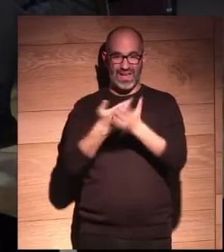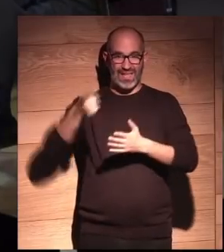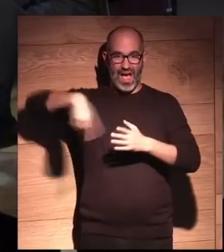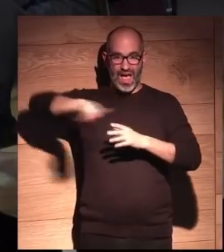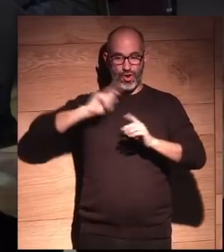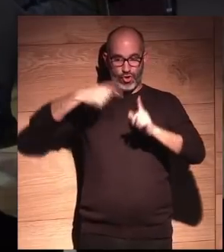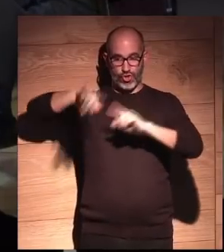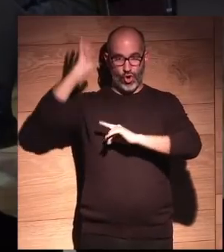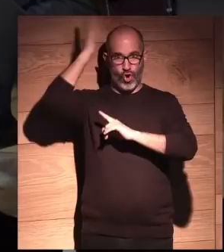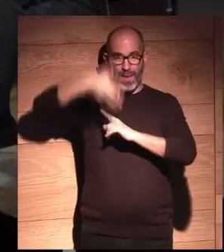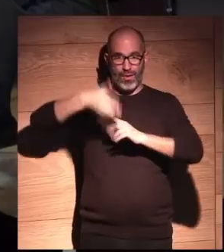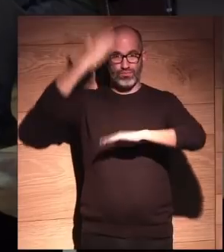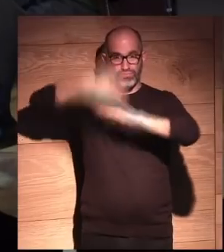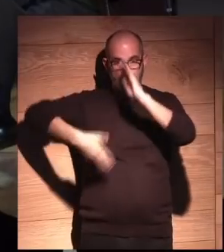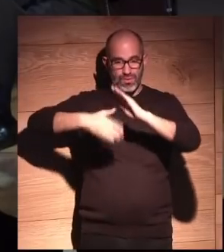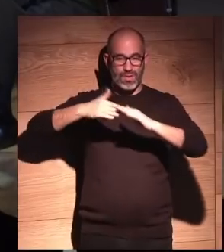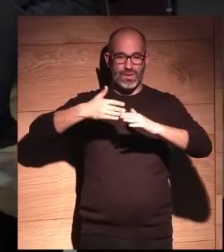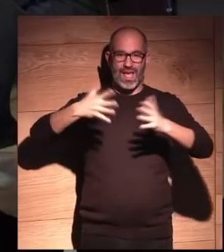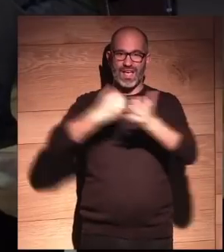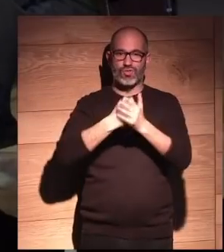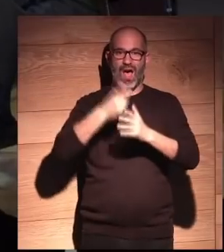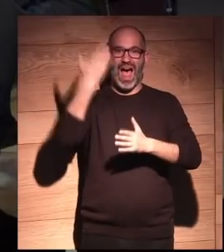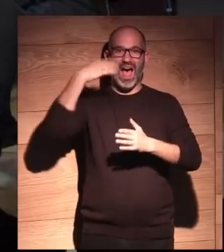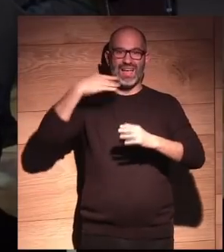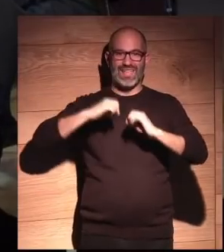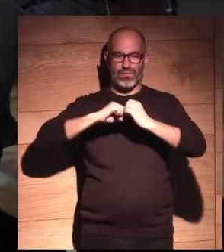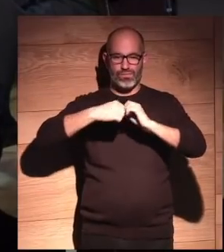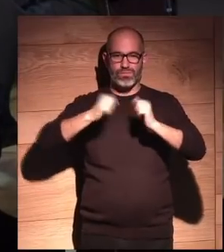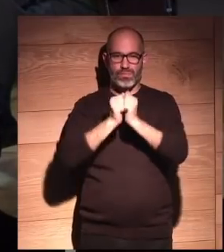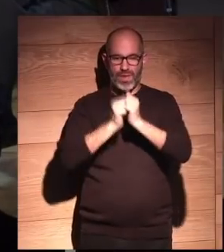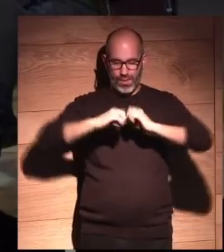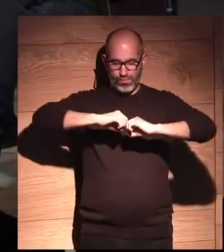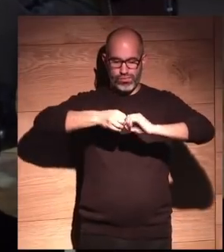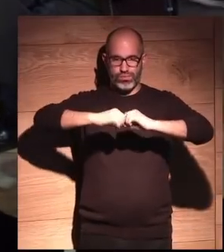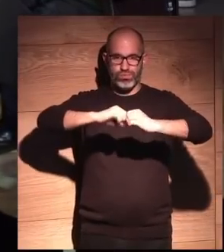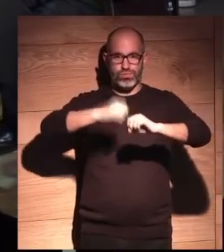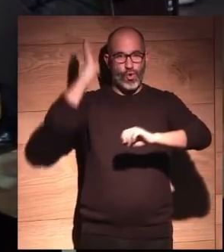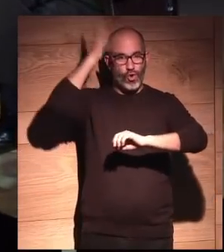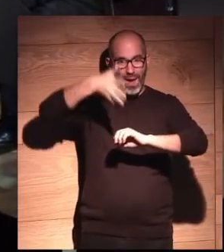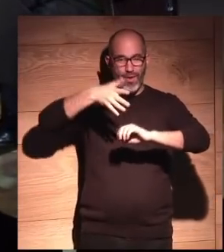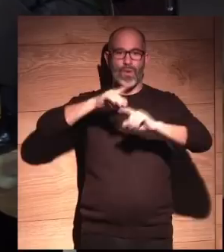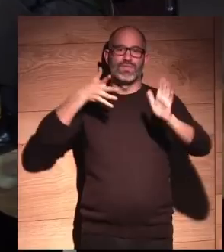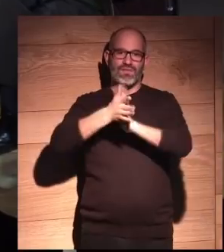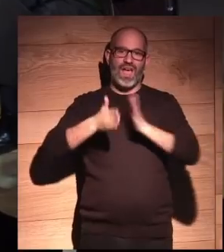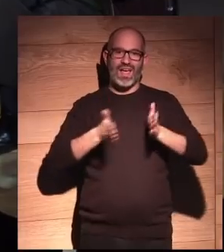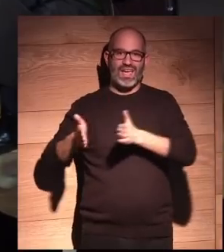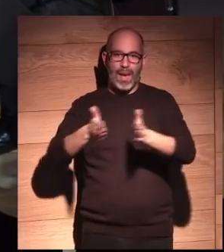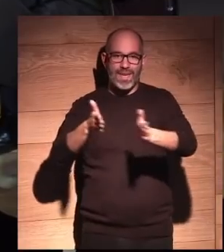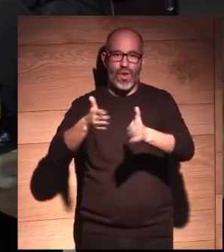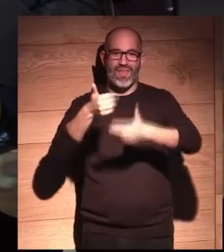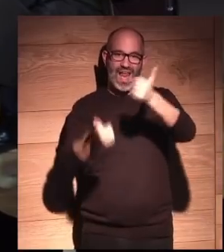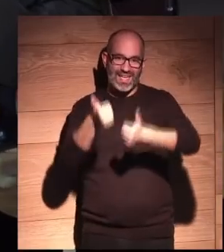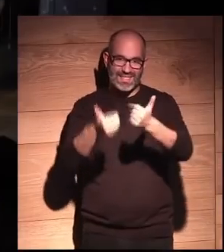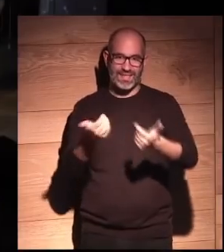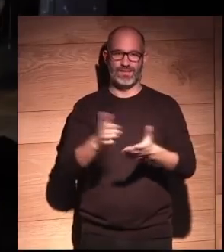hasta donde llegamos los romanos, están sobre las calzadas romanas. Calzada es vía en latín. Entonces, vía láctea es el camino de la leche.